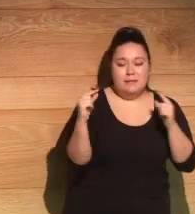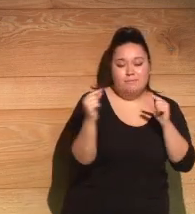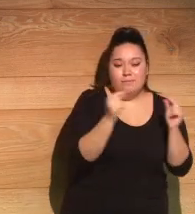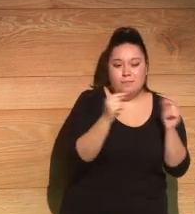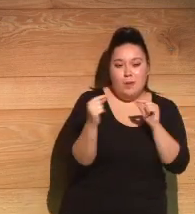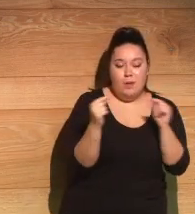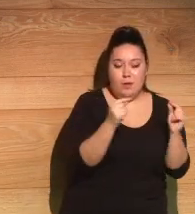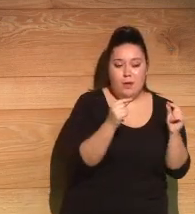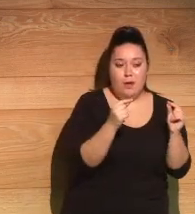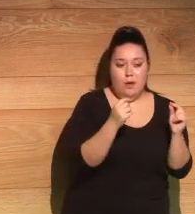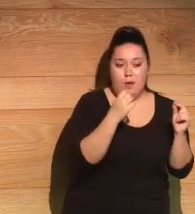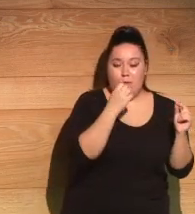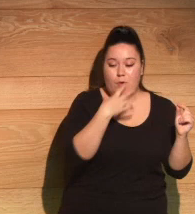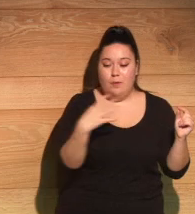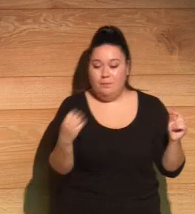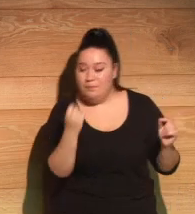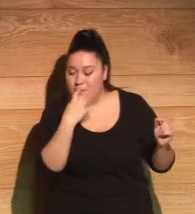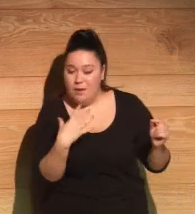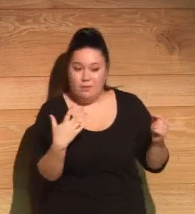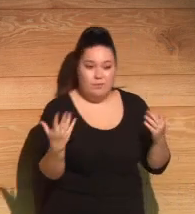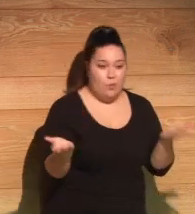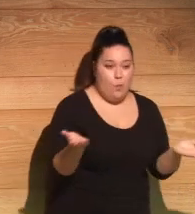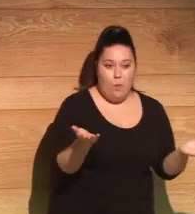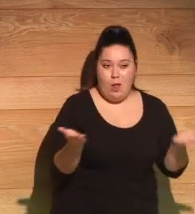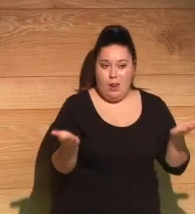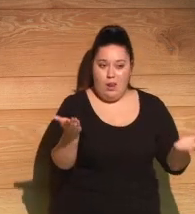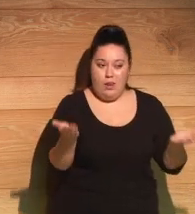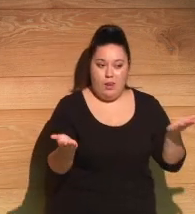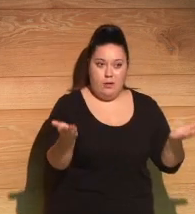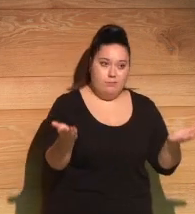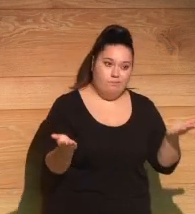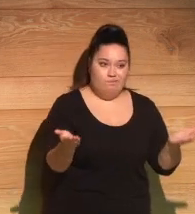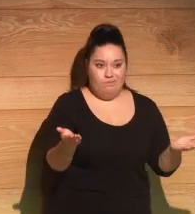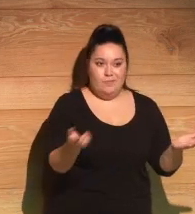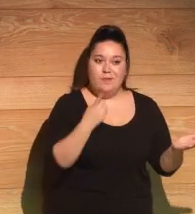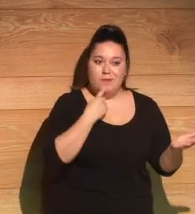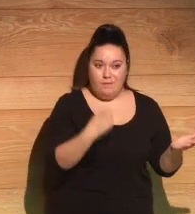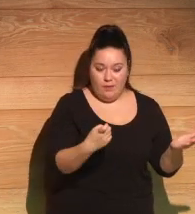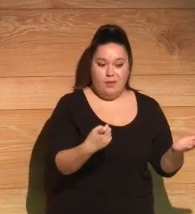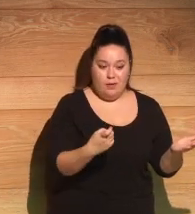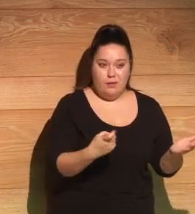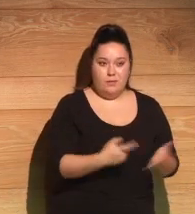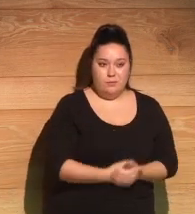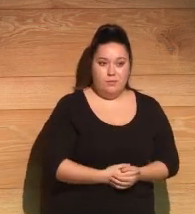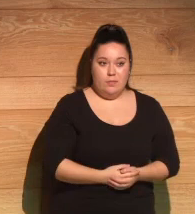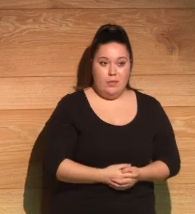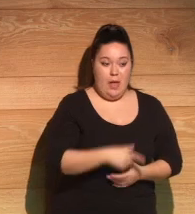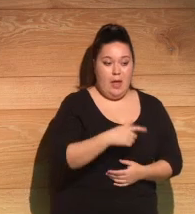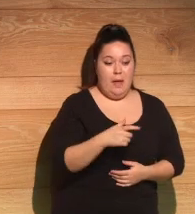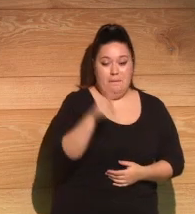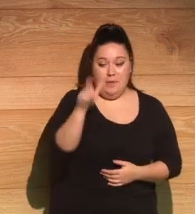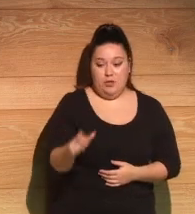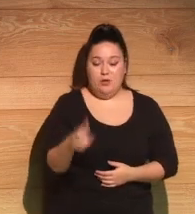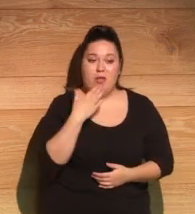dos posiciones. Decirle a la gente de mi generación, ¿tú te das cuenta de lo que significa para una persona de